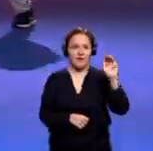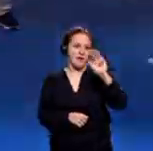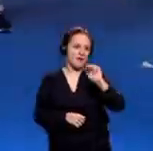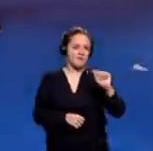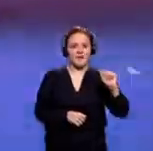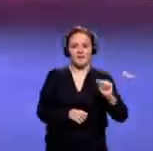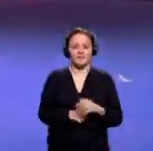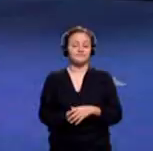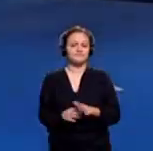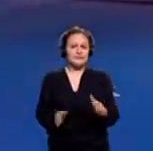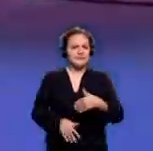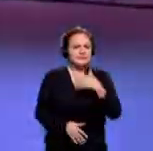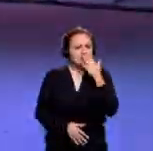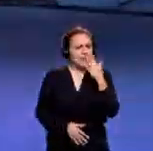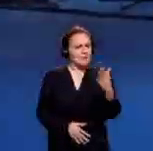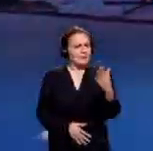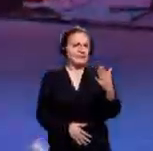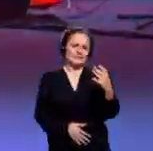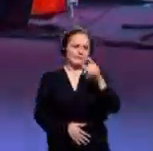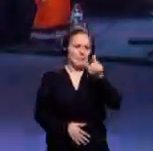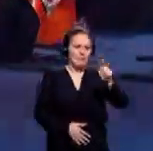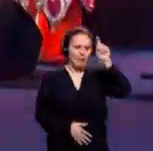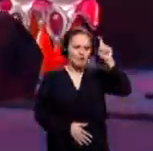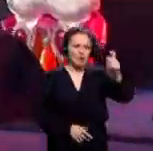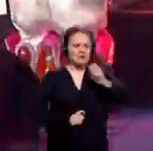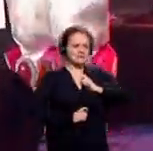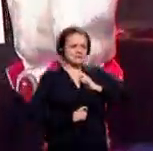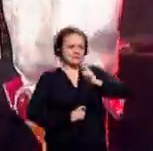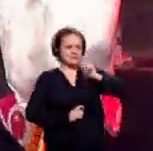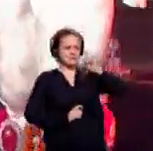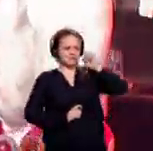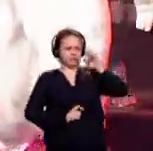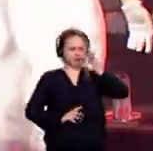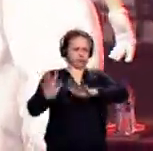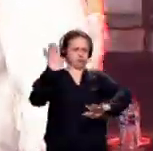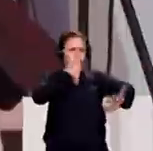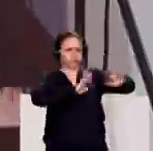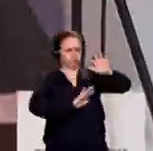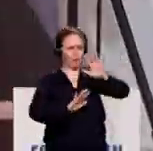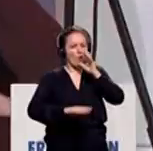Confieso que los profesores me vuelven loco. Y de